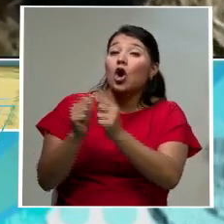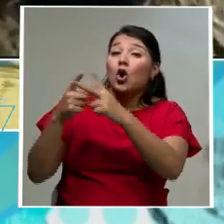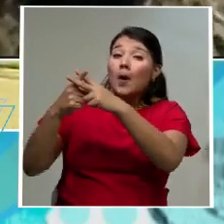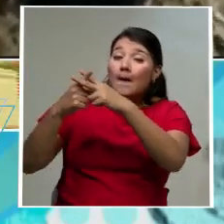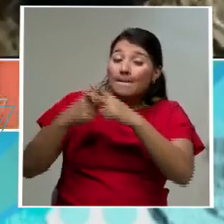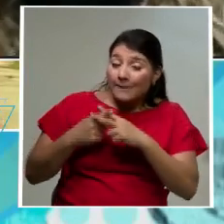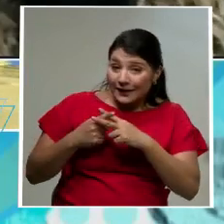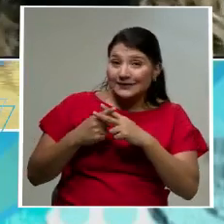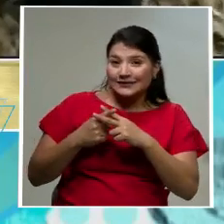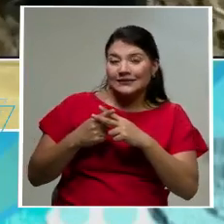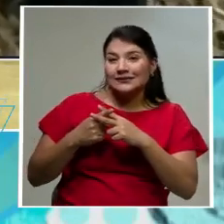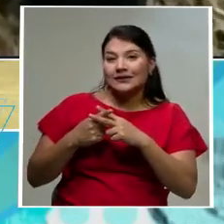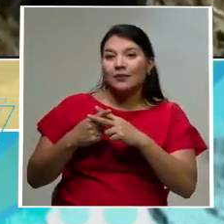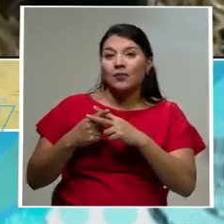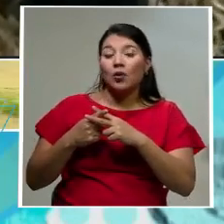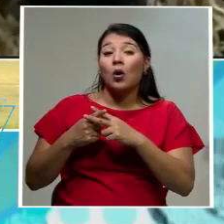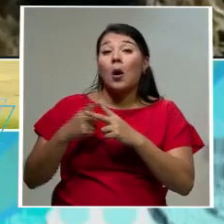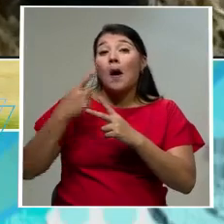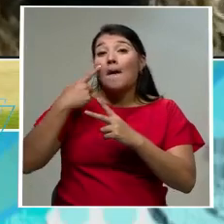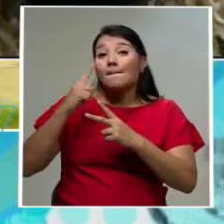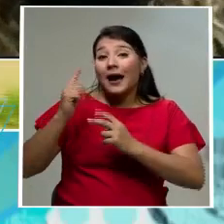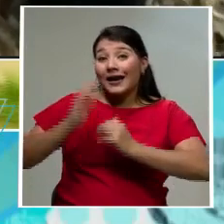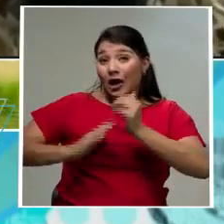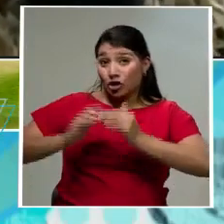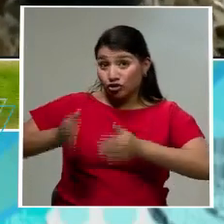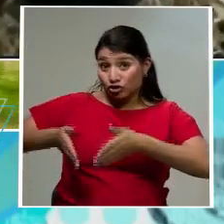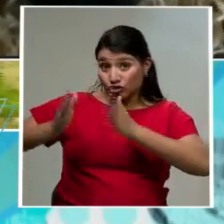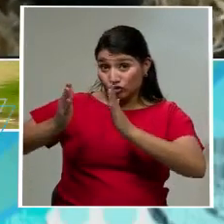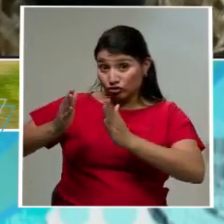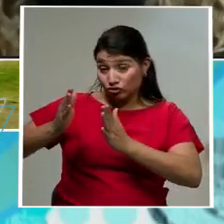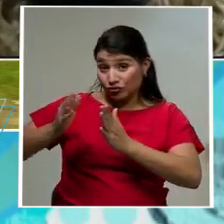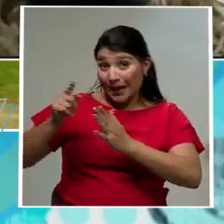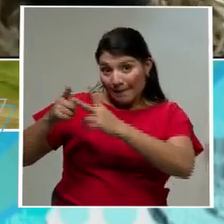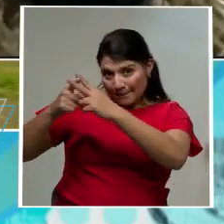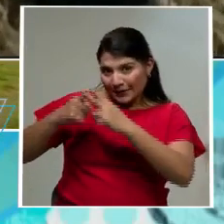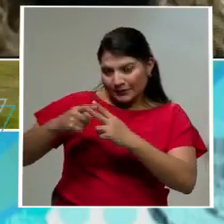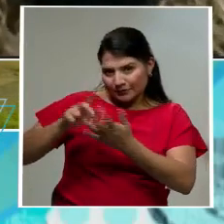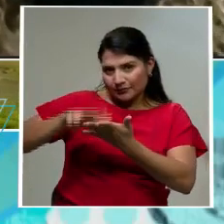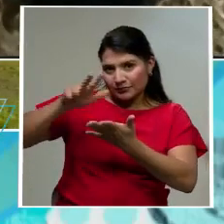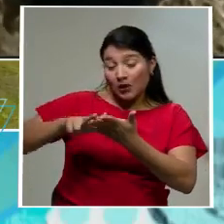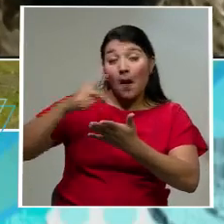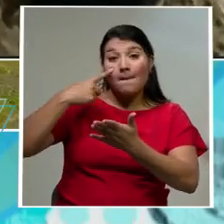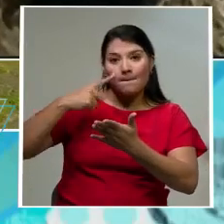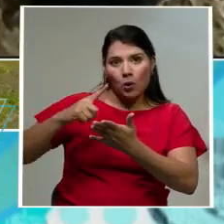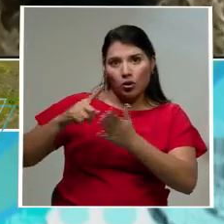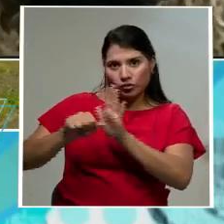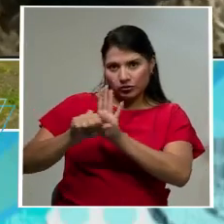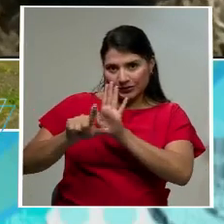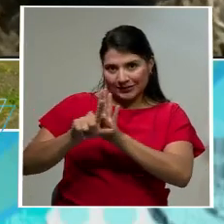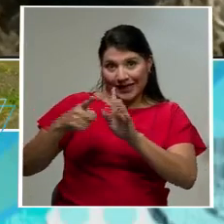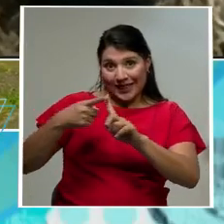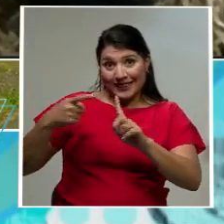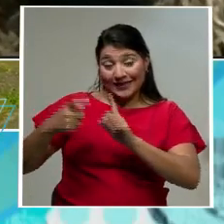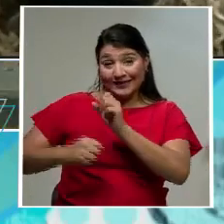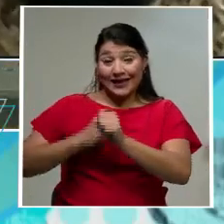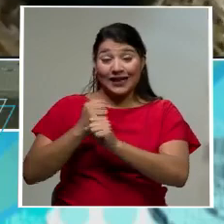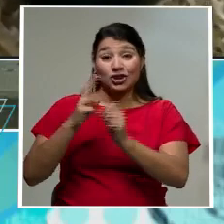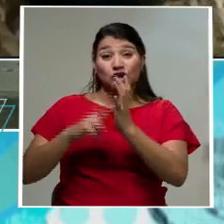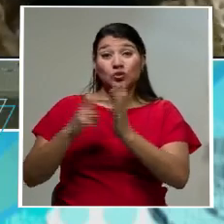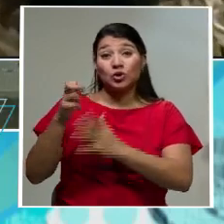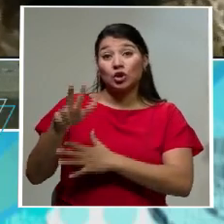avalado y aprobado por la Asamblea Legislativa desde el 2013, ciertamente la Contralora ha dicho que